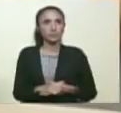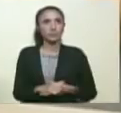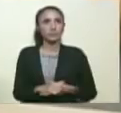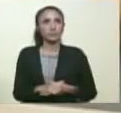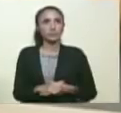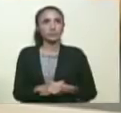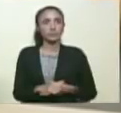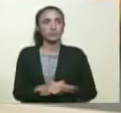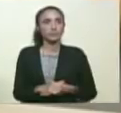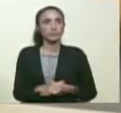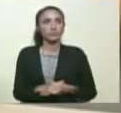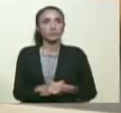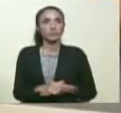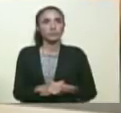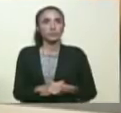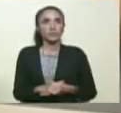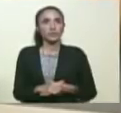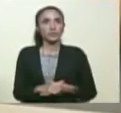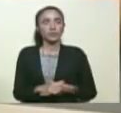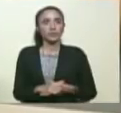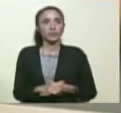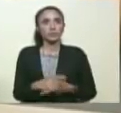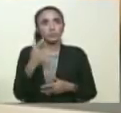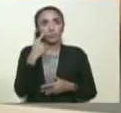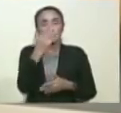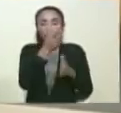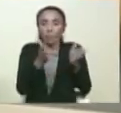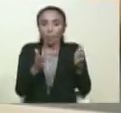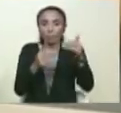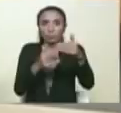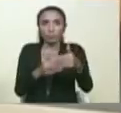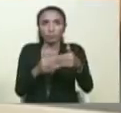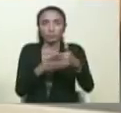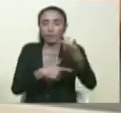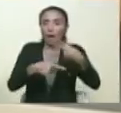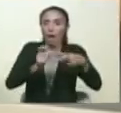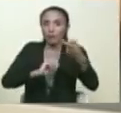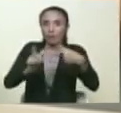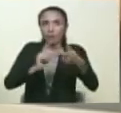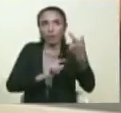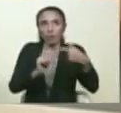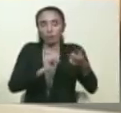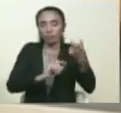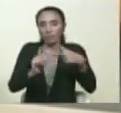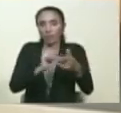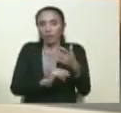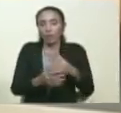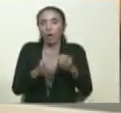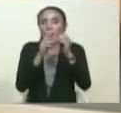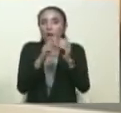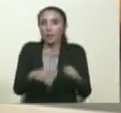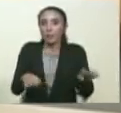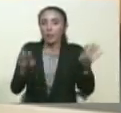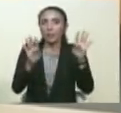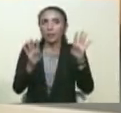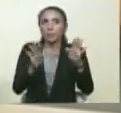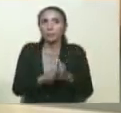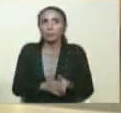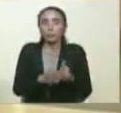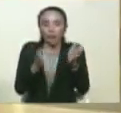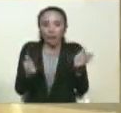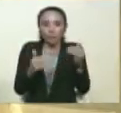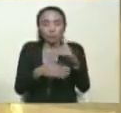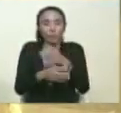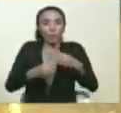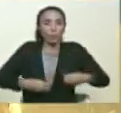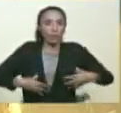los artesanos le han entregado y vendido a la República y que se constituye cada vez en una riqueza